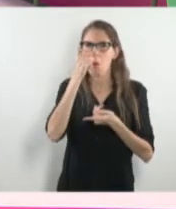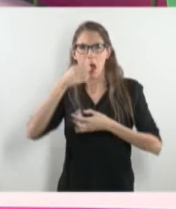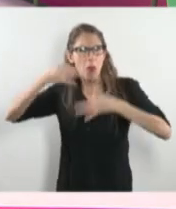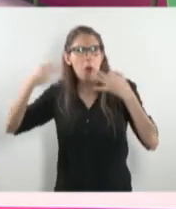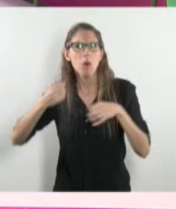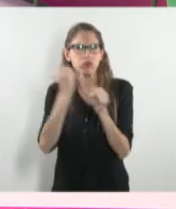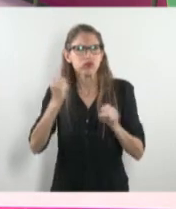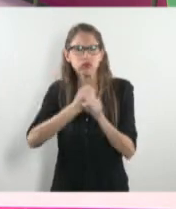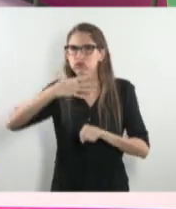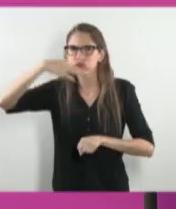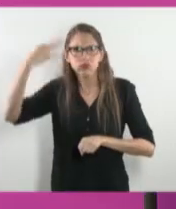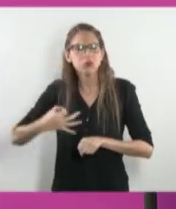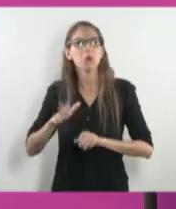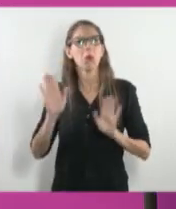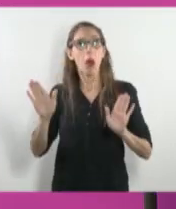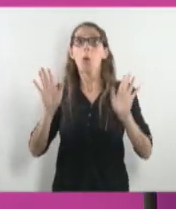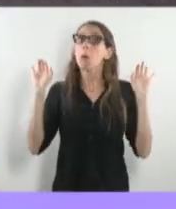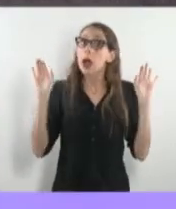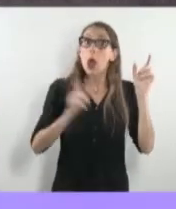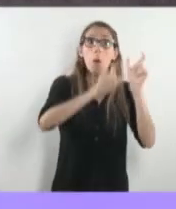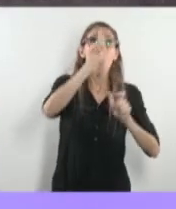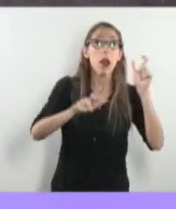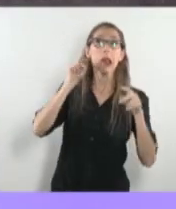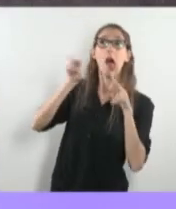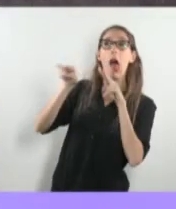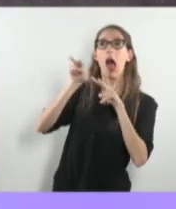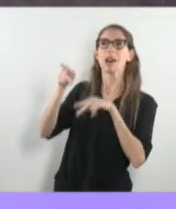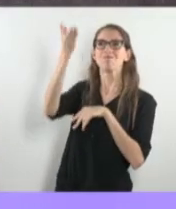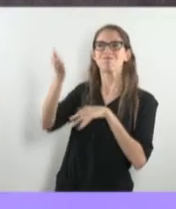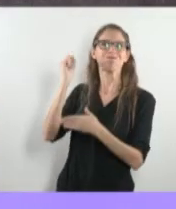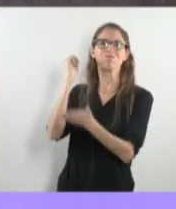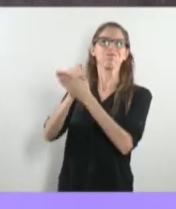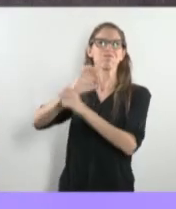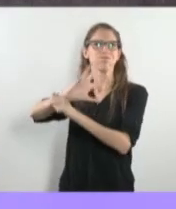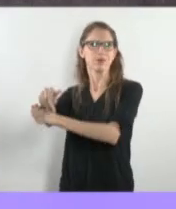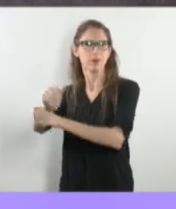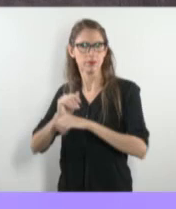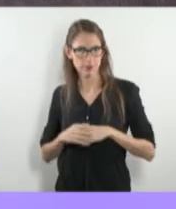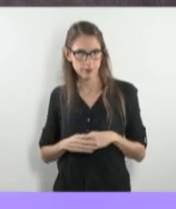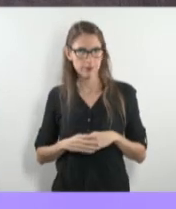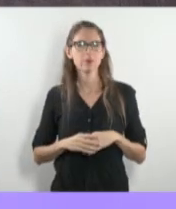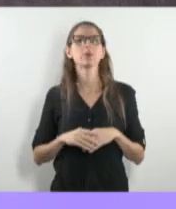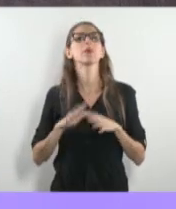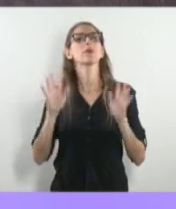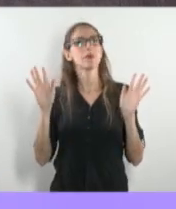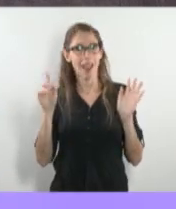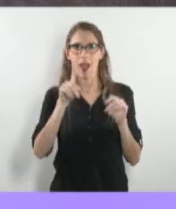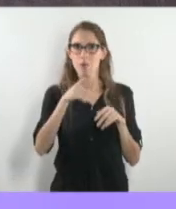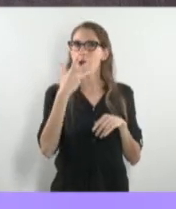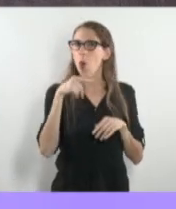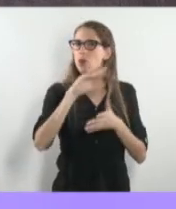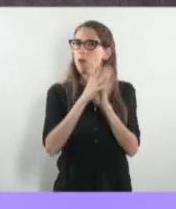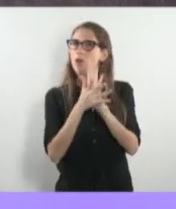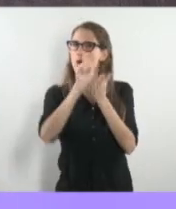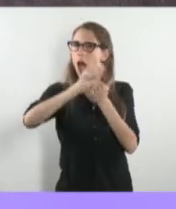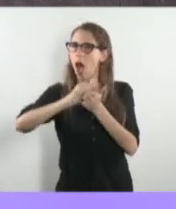y sin embargo, la gente lo tiene por un bandido. Me encanta ahí el sin embargo, marca, ¿no?, la diferencia entre lo